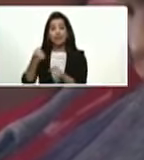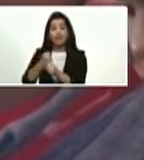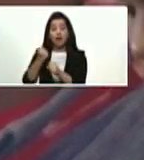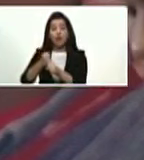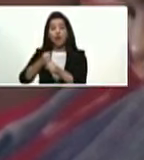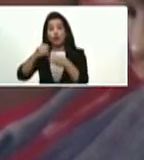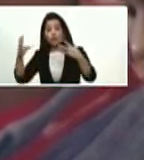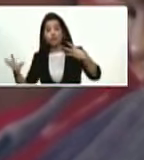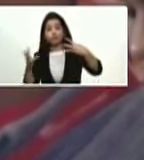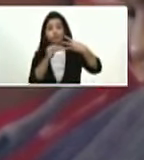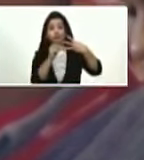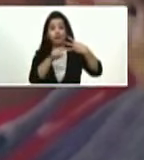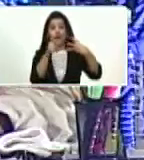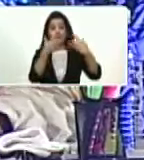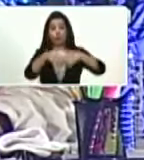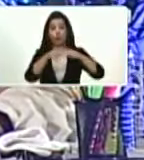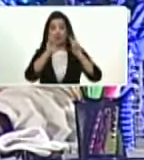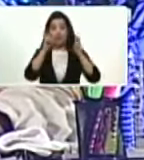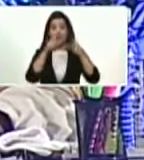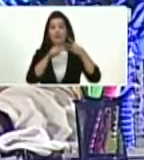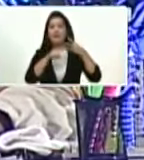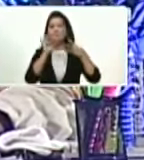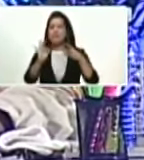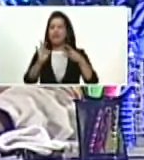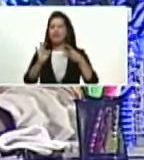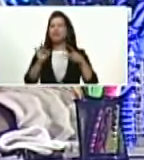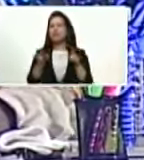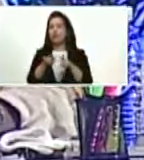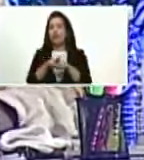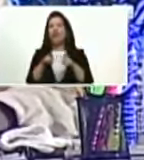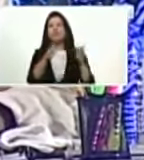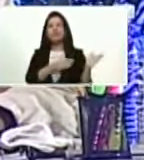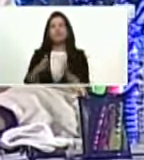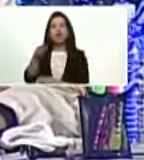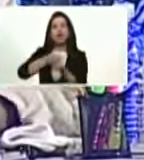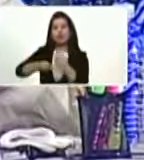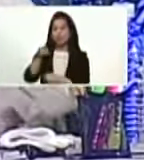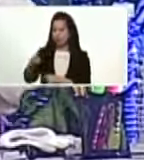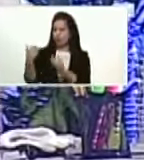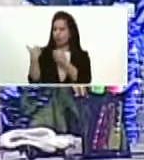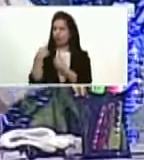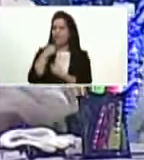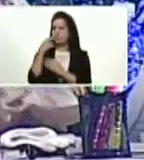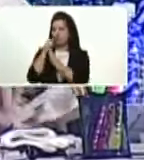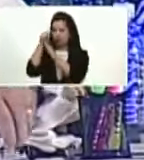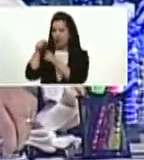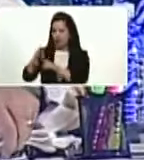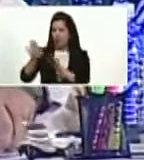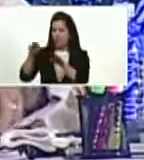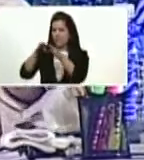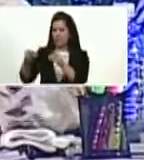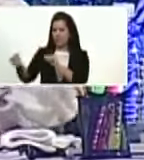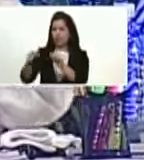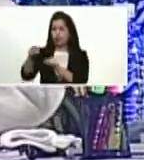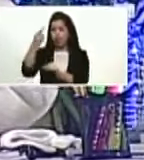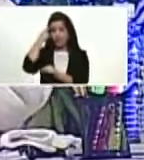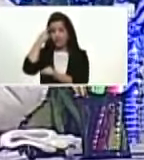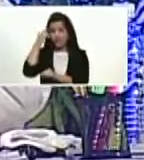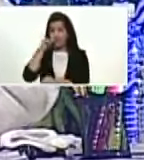particular de la planificación económica de Albarca, en el caso que tú eres vocero y de las mesas. Yo quiero